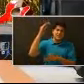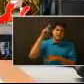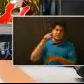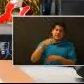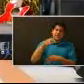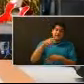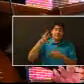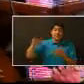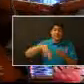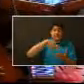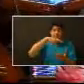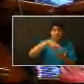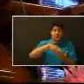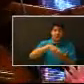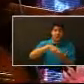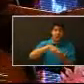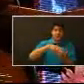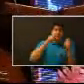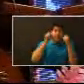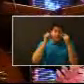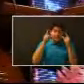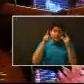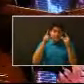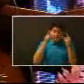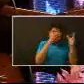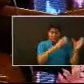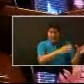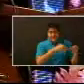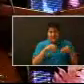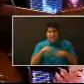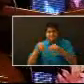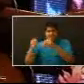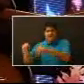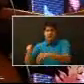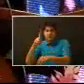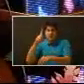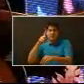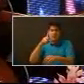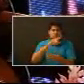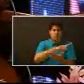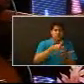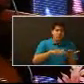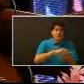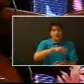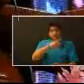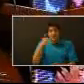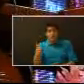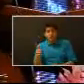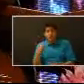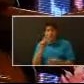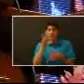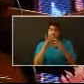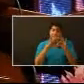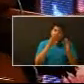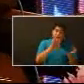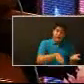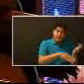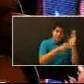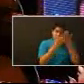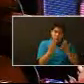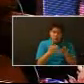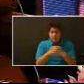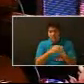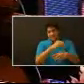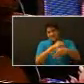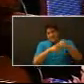estaba despertándola, estaba trasladándola de un estado a otro, de la muerte a la vida.